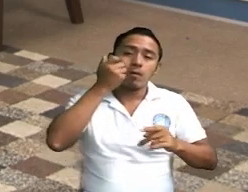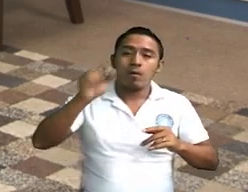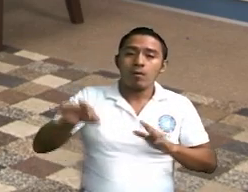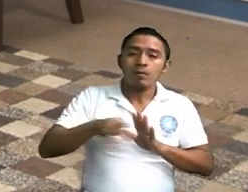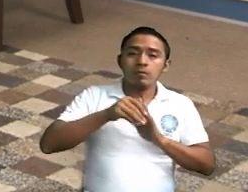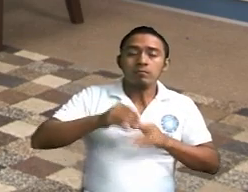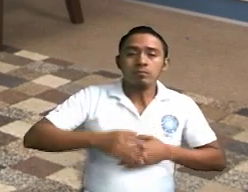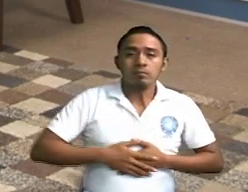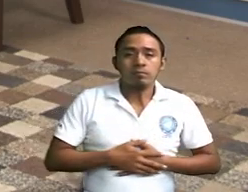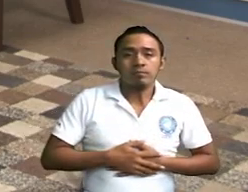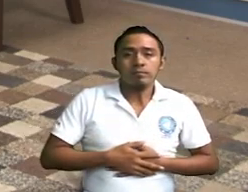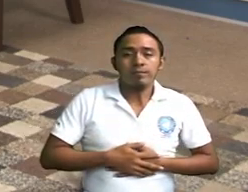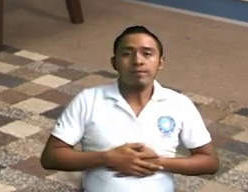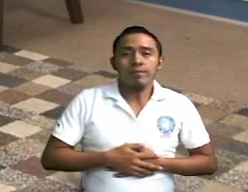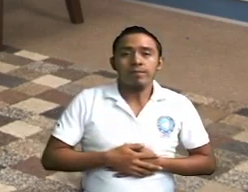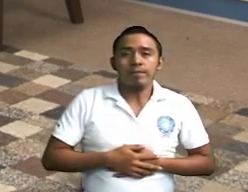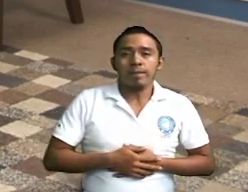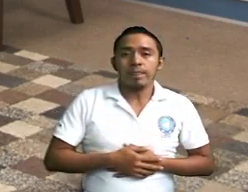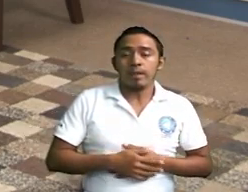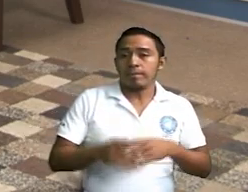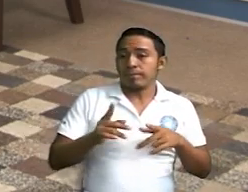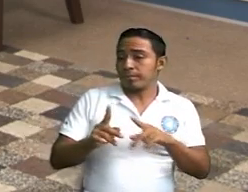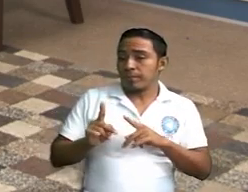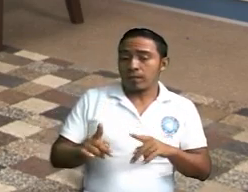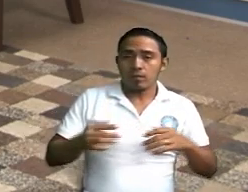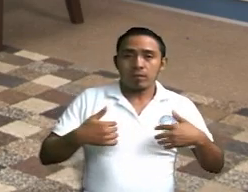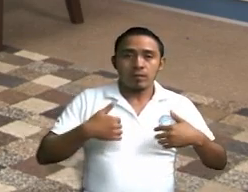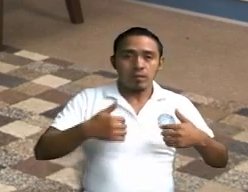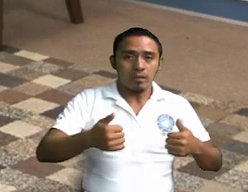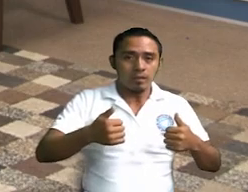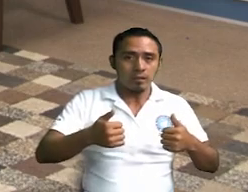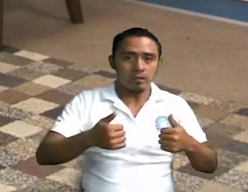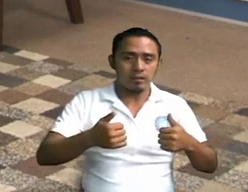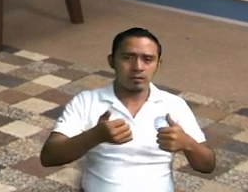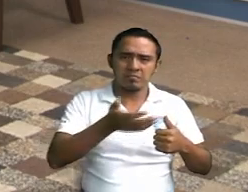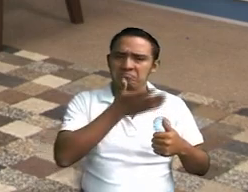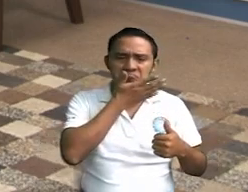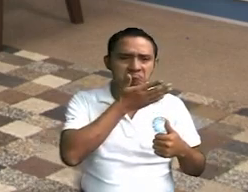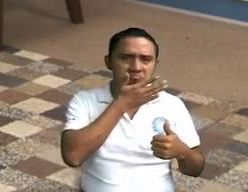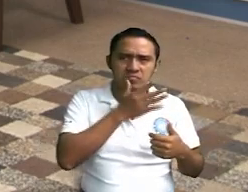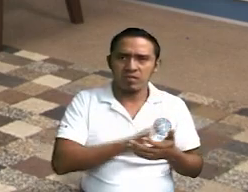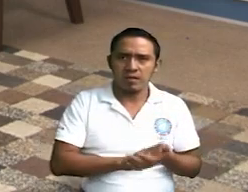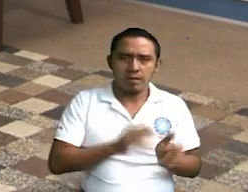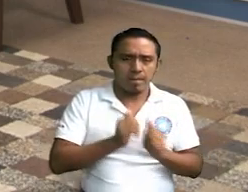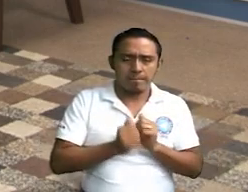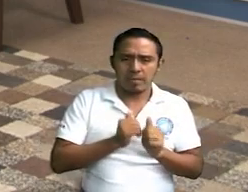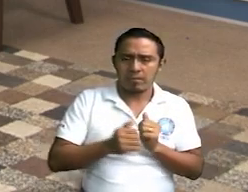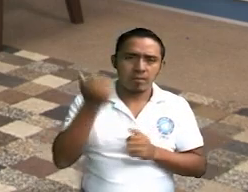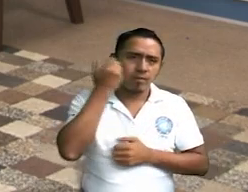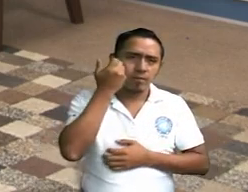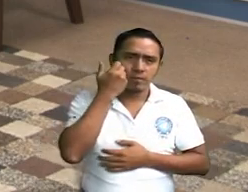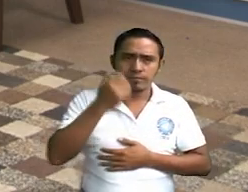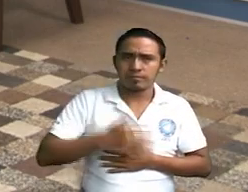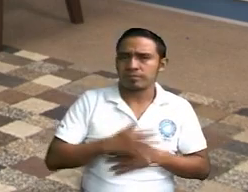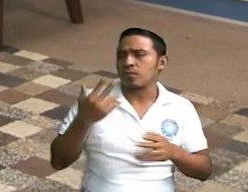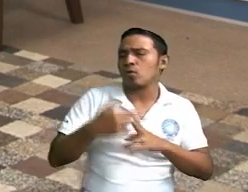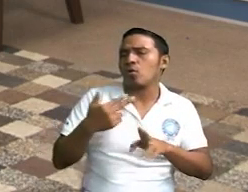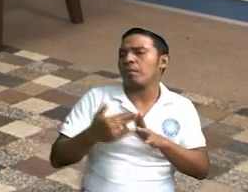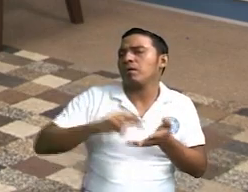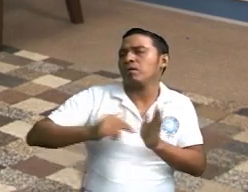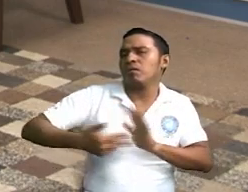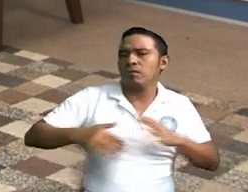De manera general, una cadera, una persona sana, es muy difícil que presente algún tipo de patología. ¿Sana a qué nos